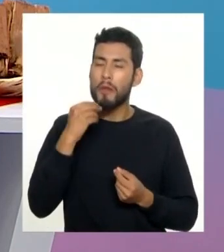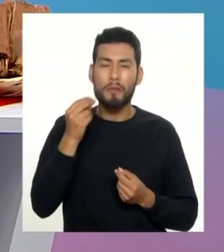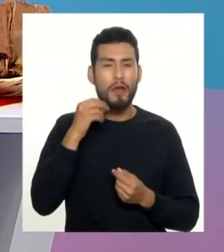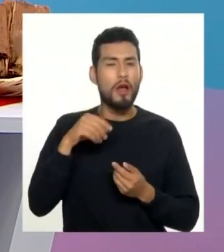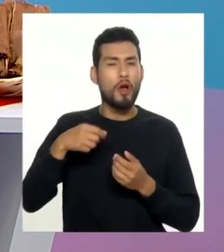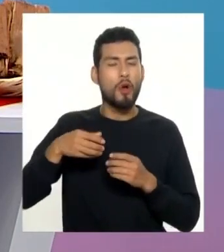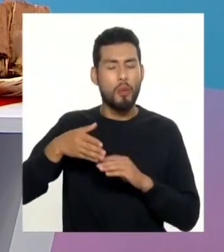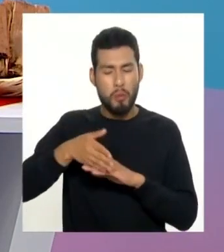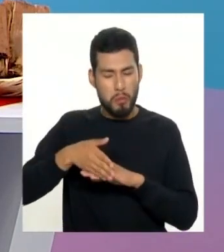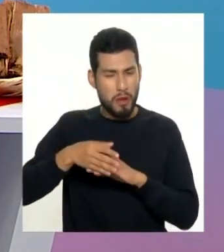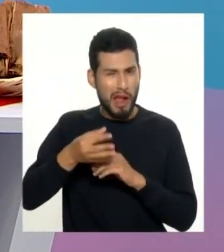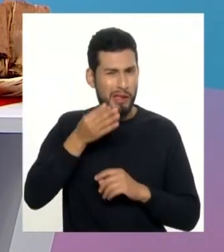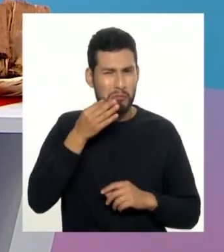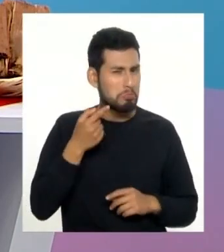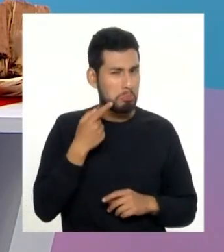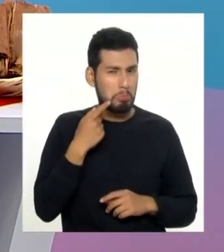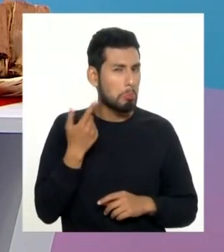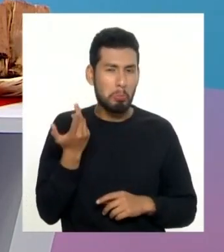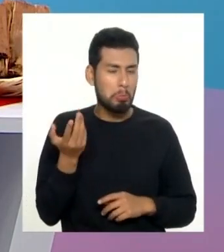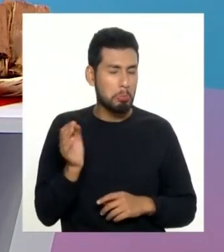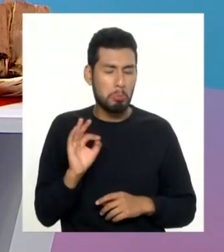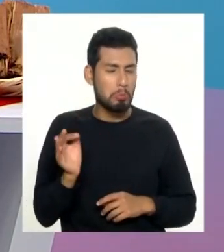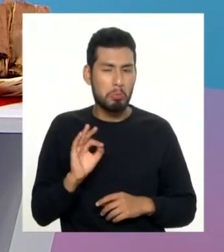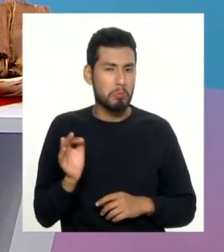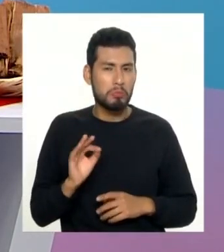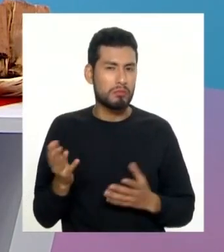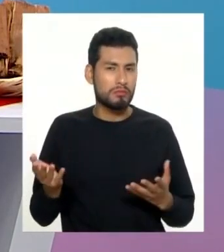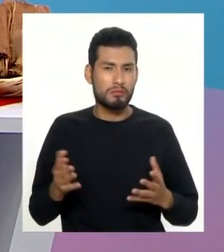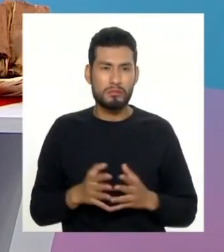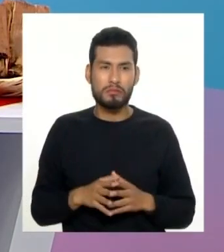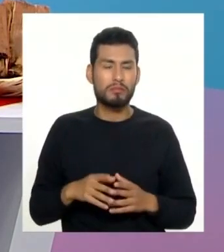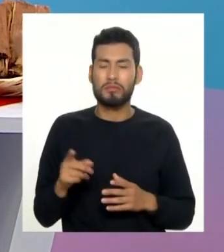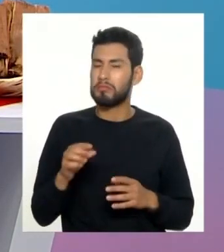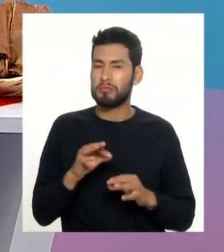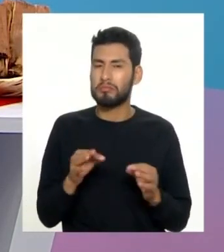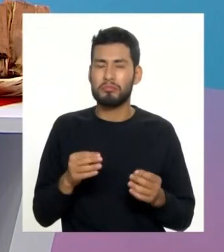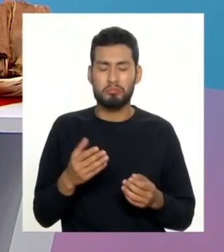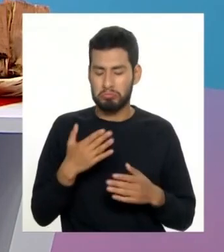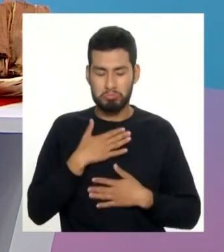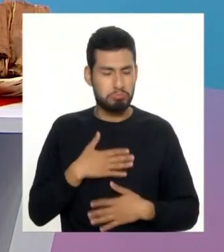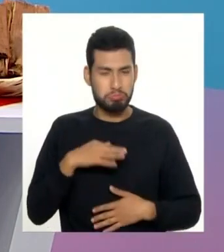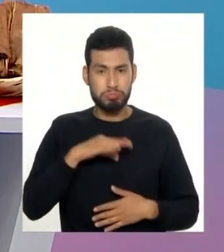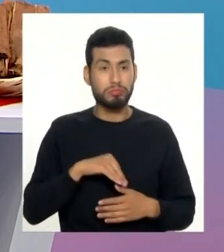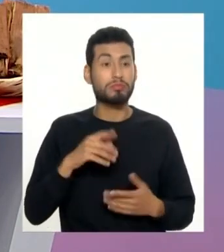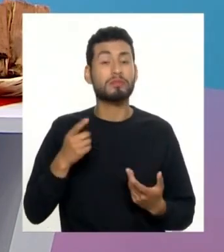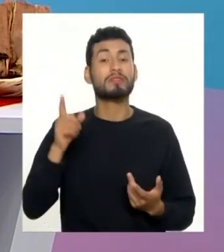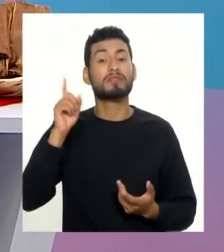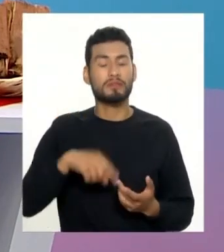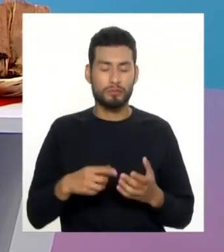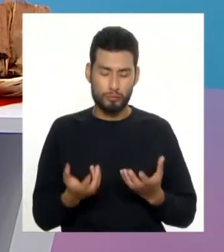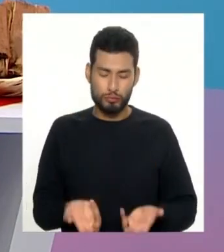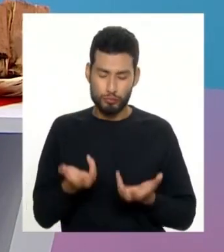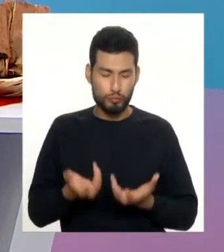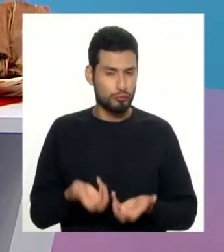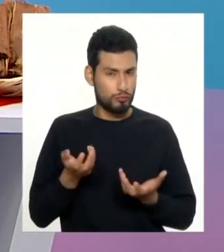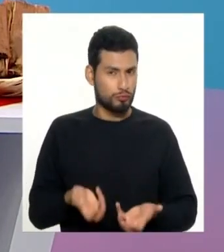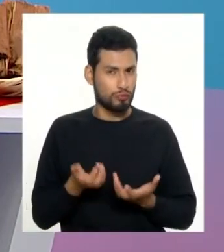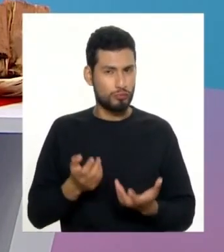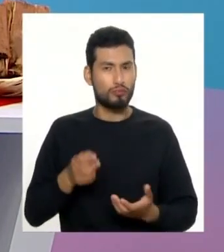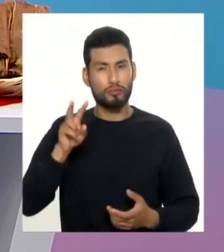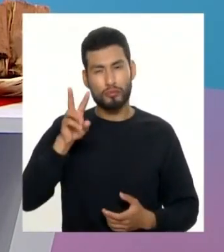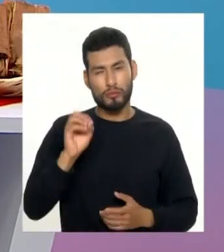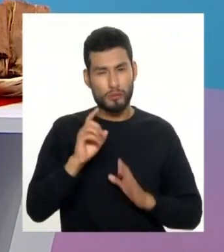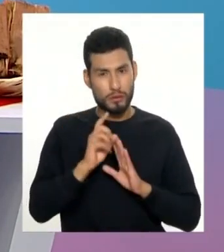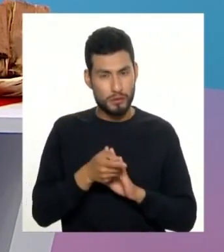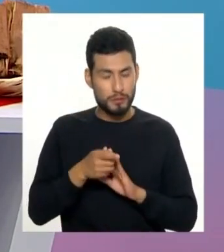comernos la madera. No tiene absolutamente nada de eficacia en nuestro cuerpo. La tenemos que hervir 20 minutos